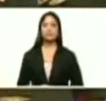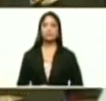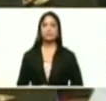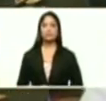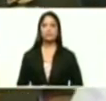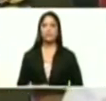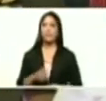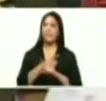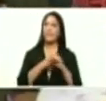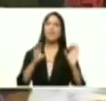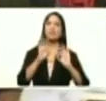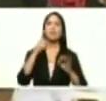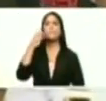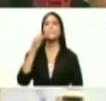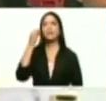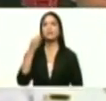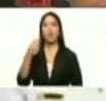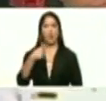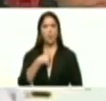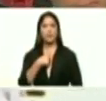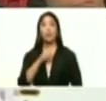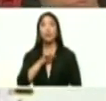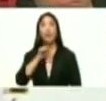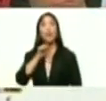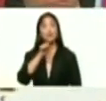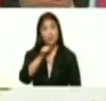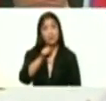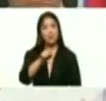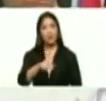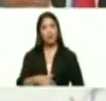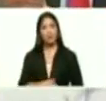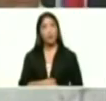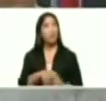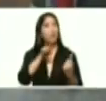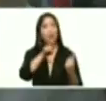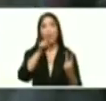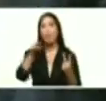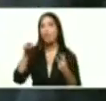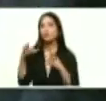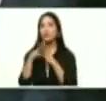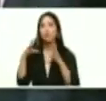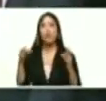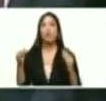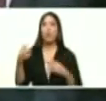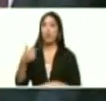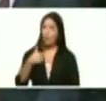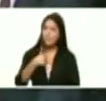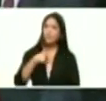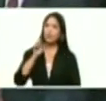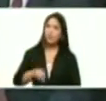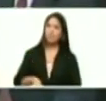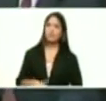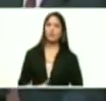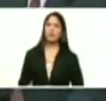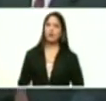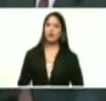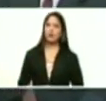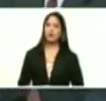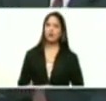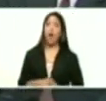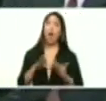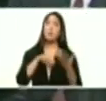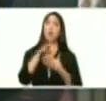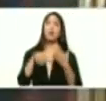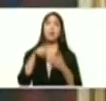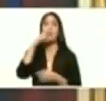y nadie crea, no, eso no es conmigo, es contigo, es con todo, es con nosotros, es conmigo, no, es un problema,